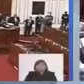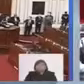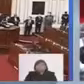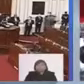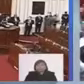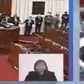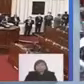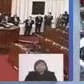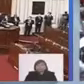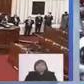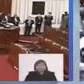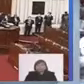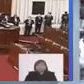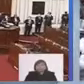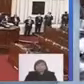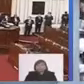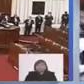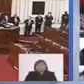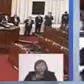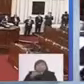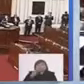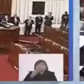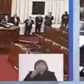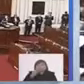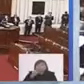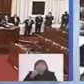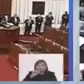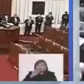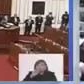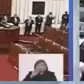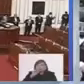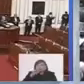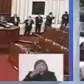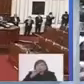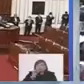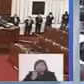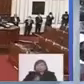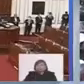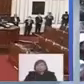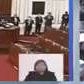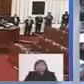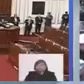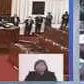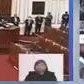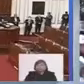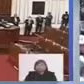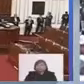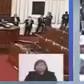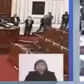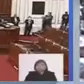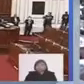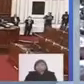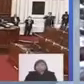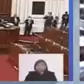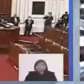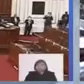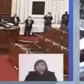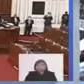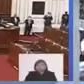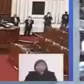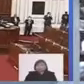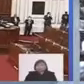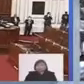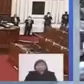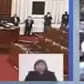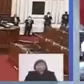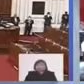el suministro de agua en la ciudad de Rosario. Buena parte de la ciudad de Rosario está sin agua. Ciudad que además tuvo un fuerte corte de energía eléctrica,